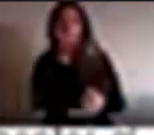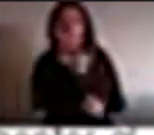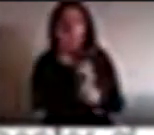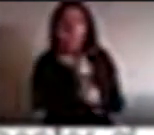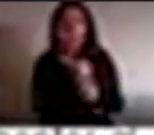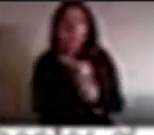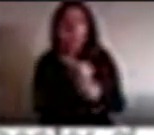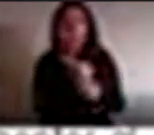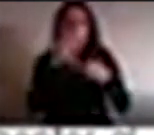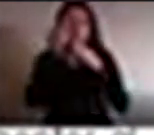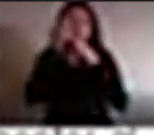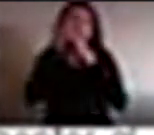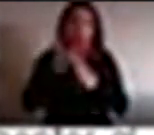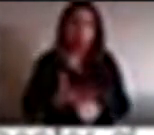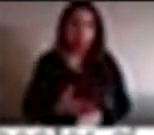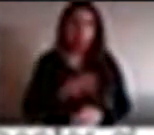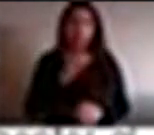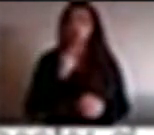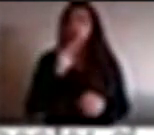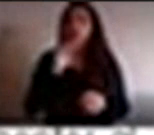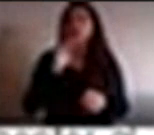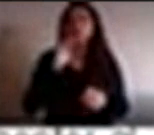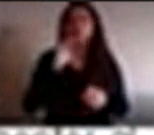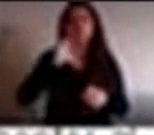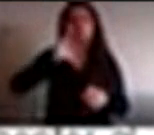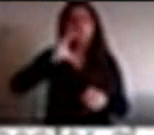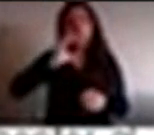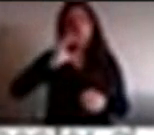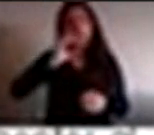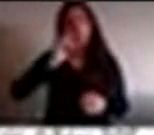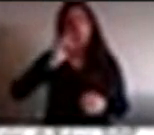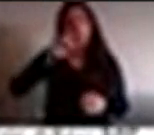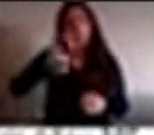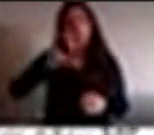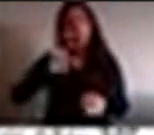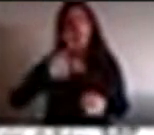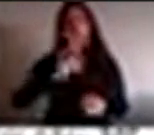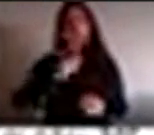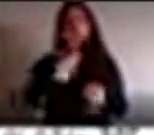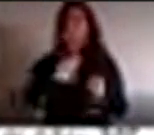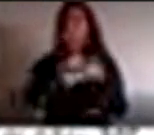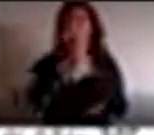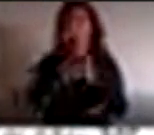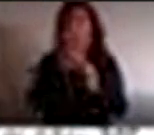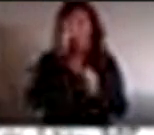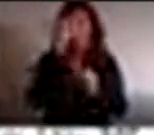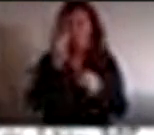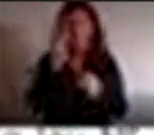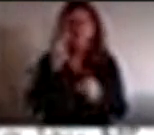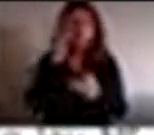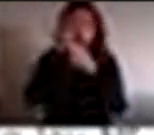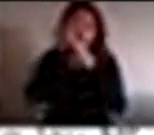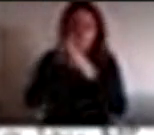75.7% de los contratos registrados en la Dirección del Trabajo. Por favor, la próxima lámina.